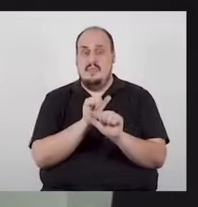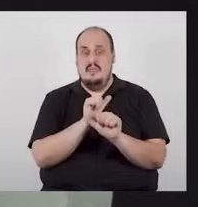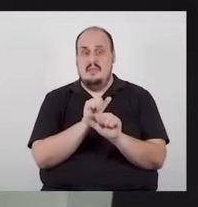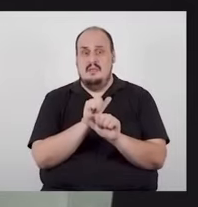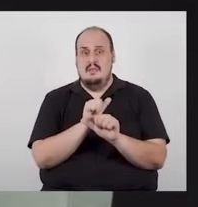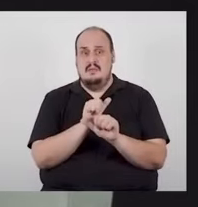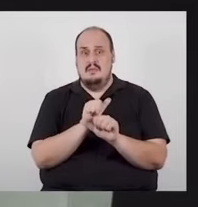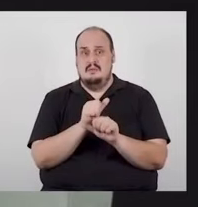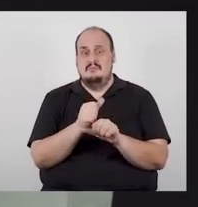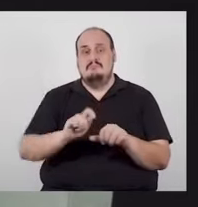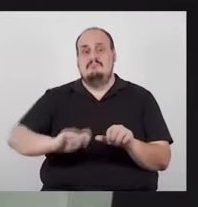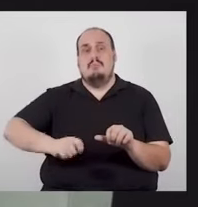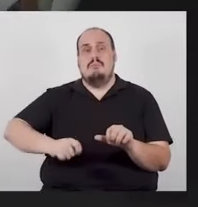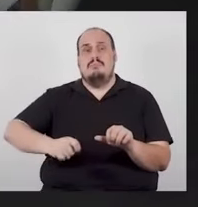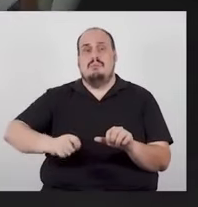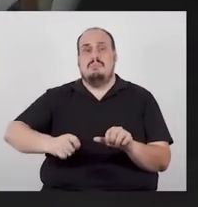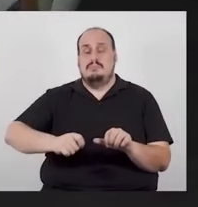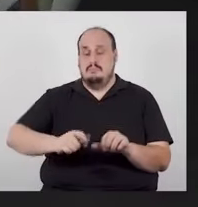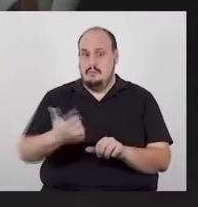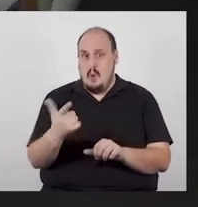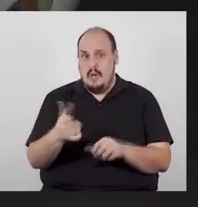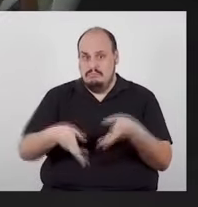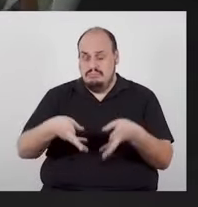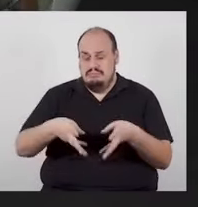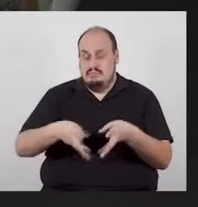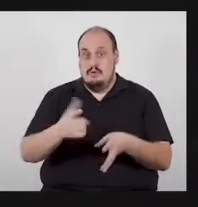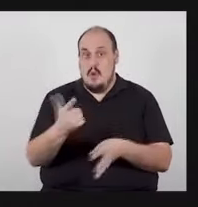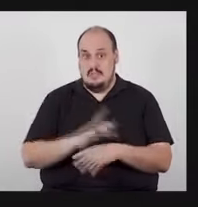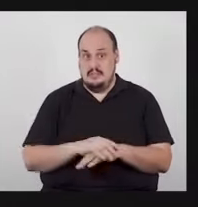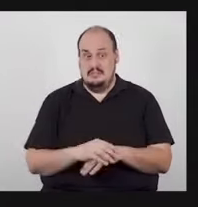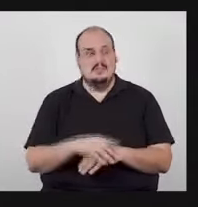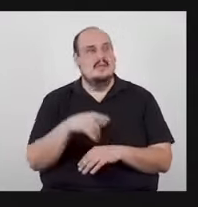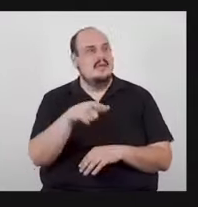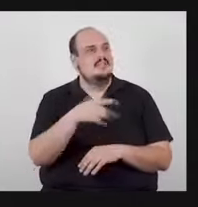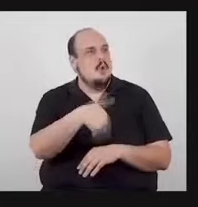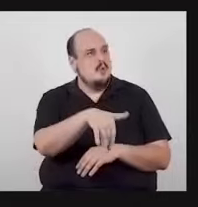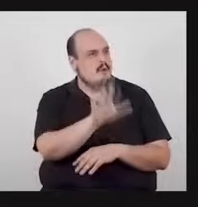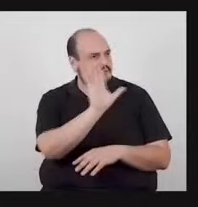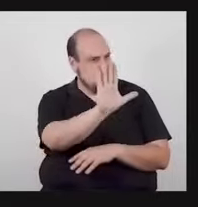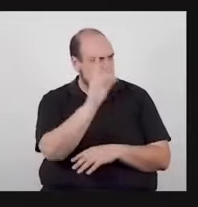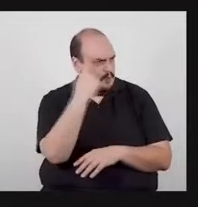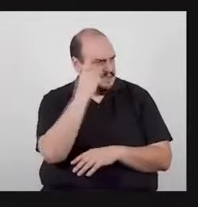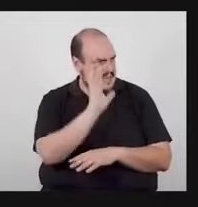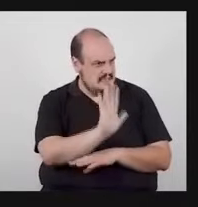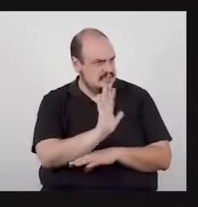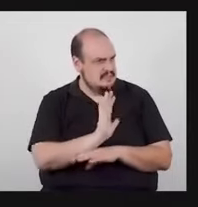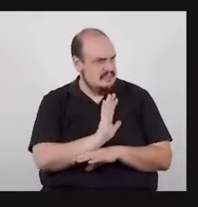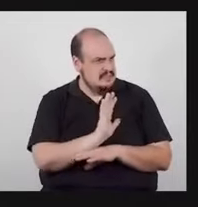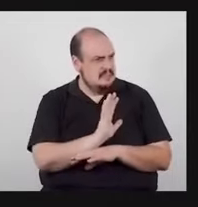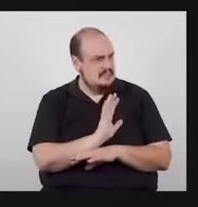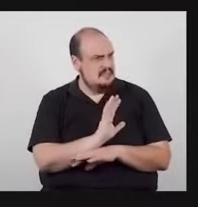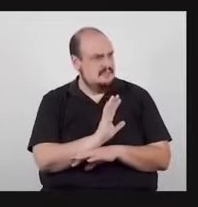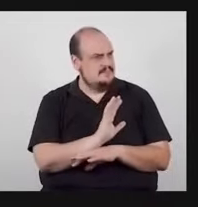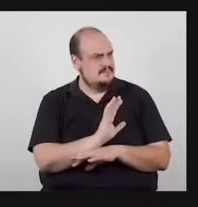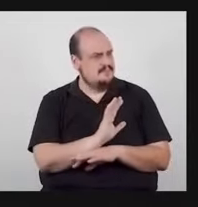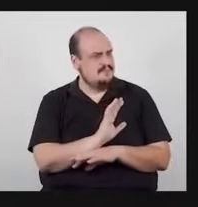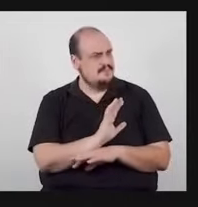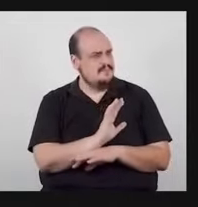sale directamente, no arranca, obviamente. Pero ese es el paso que viene para vos, digo, para poder